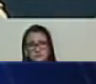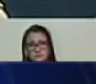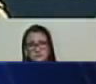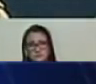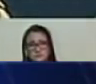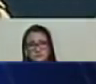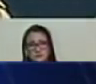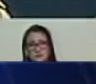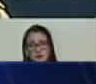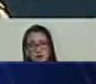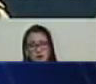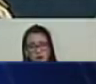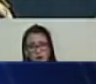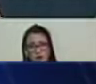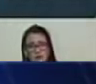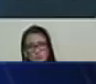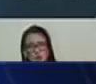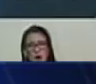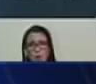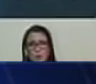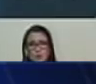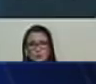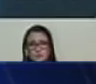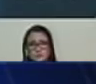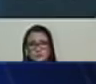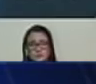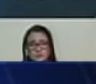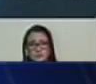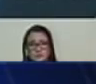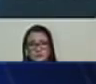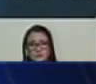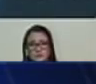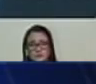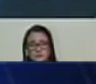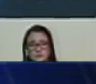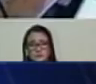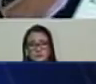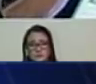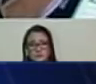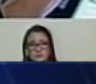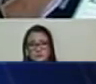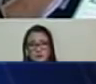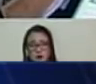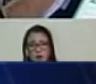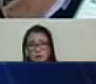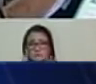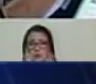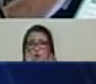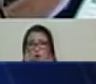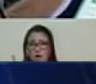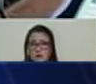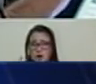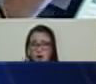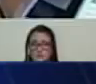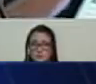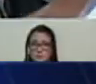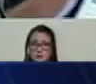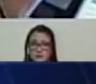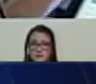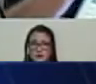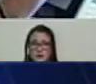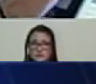49-46. Pero, bueno, la brecha es muy grande y, claro, eso no mide el voto oculto, ¿no? Pero eso es aferrarse a